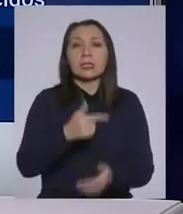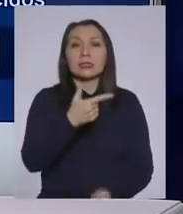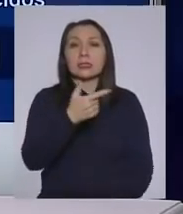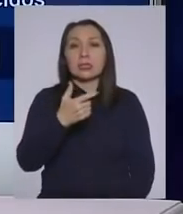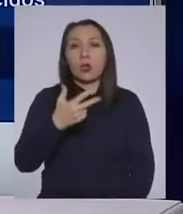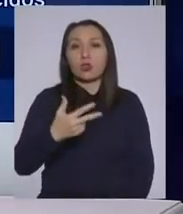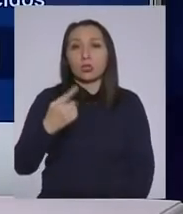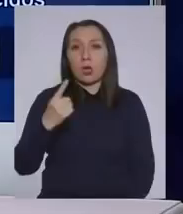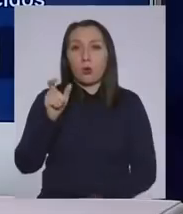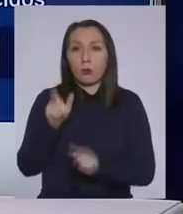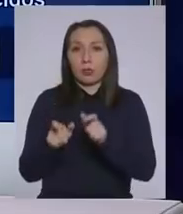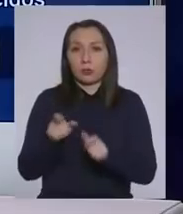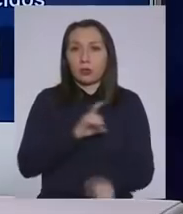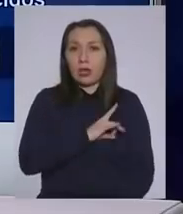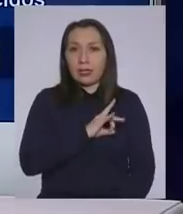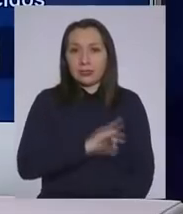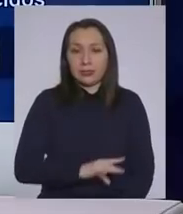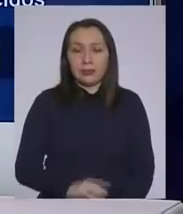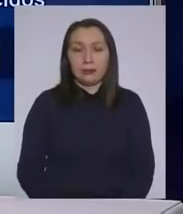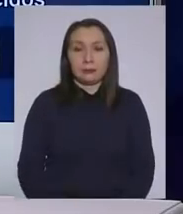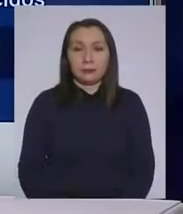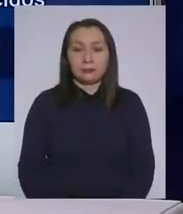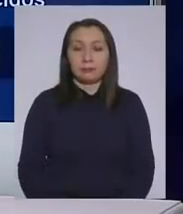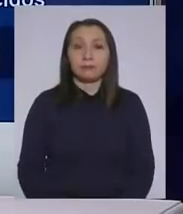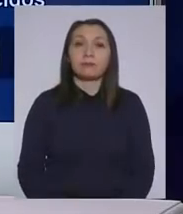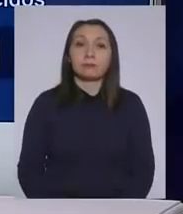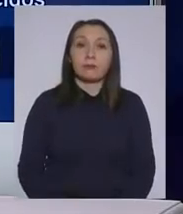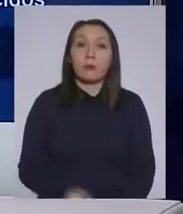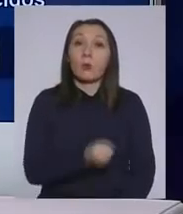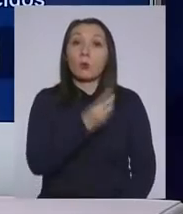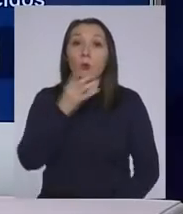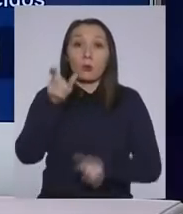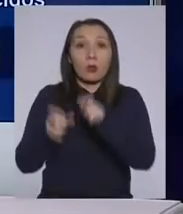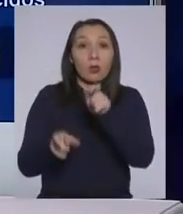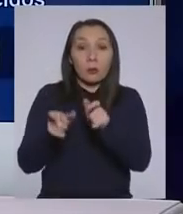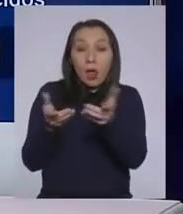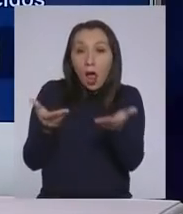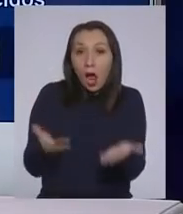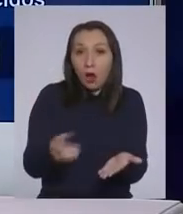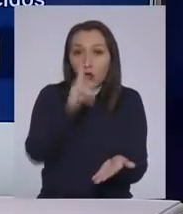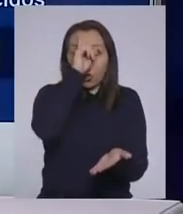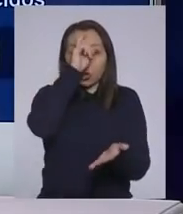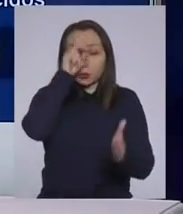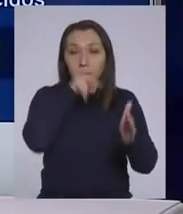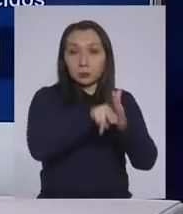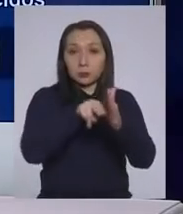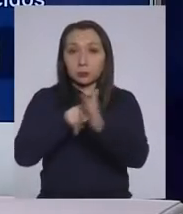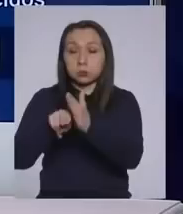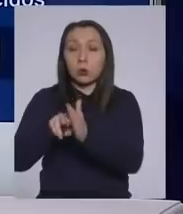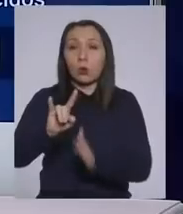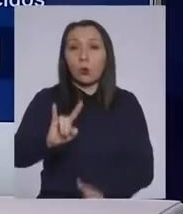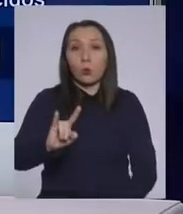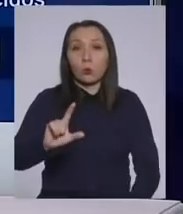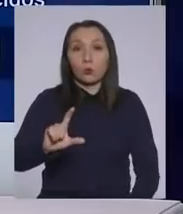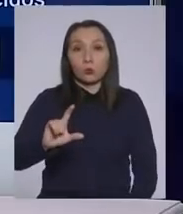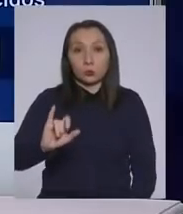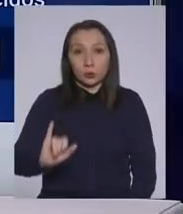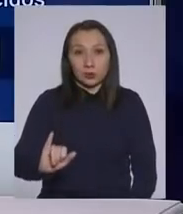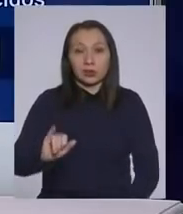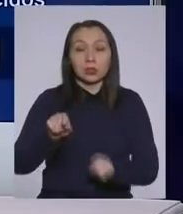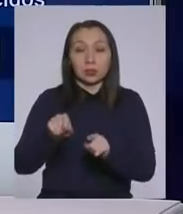6.781 en el país. En cuanto a la cantidad de personas que se encuentran hospitalizadas en unidades de